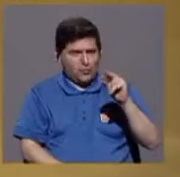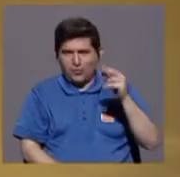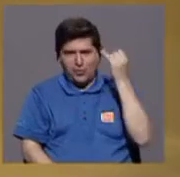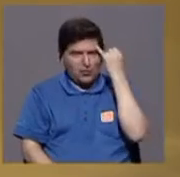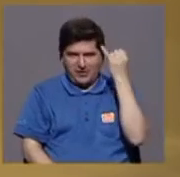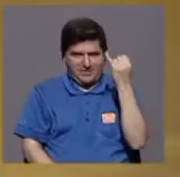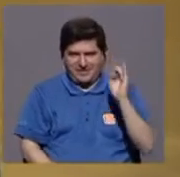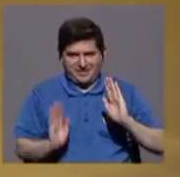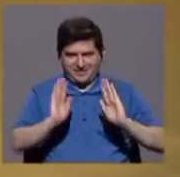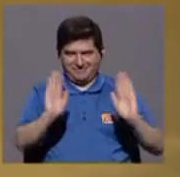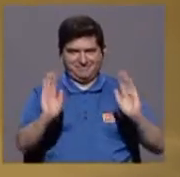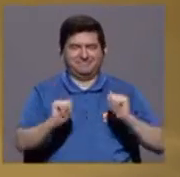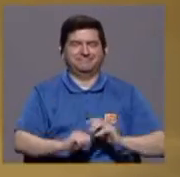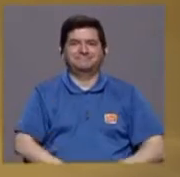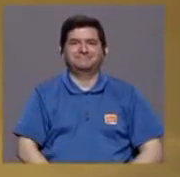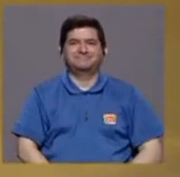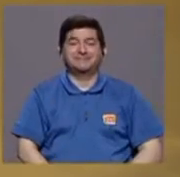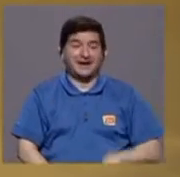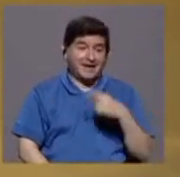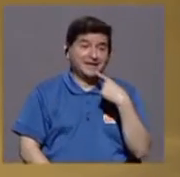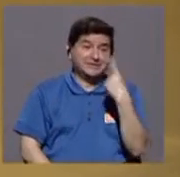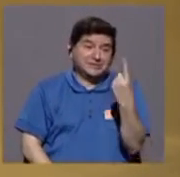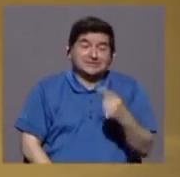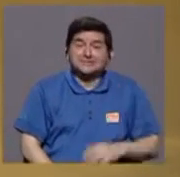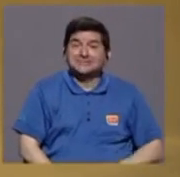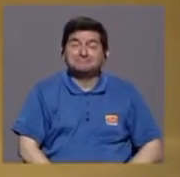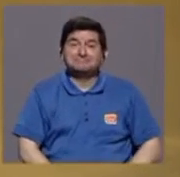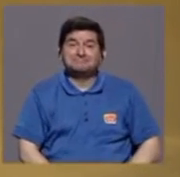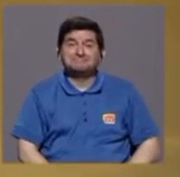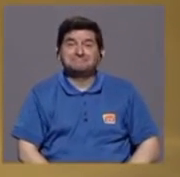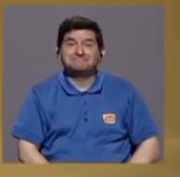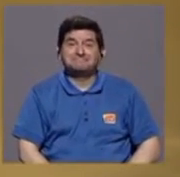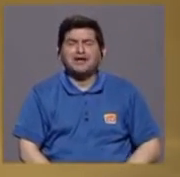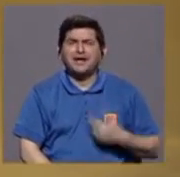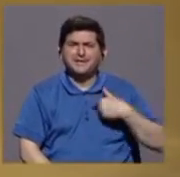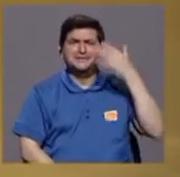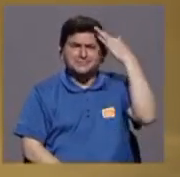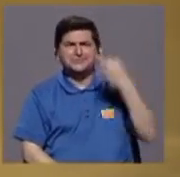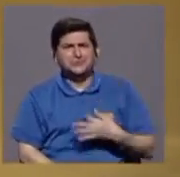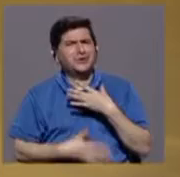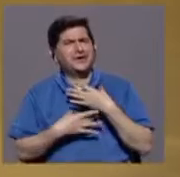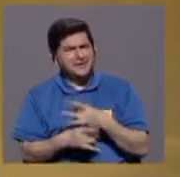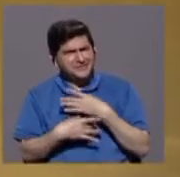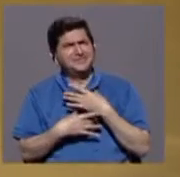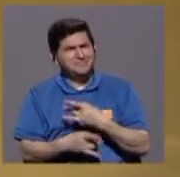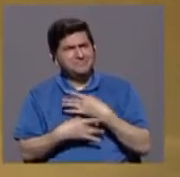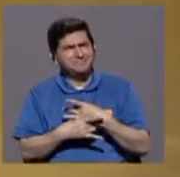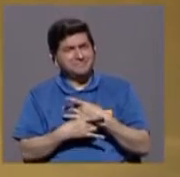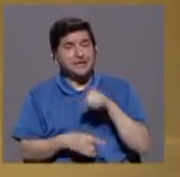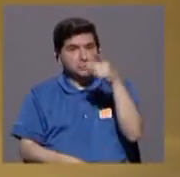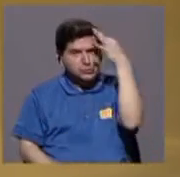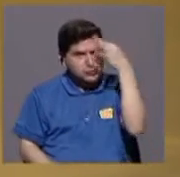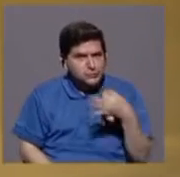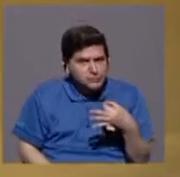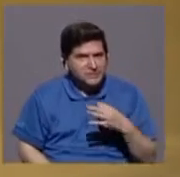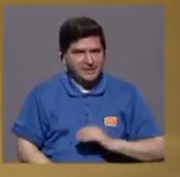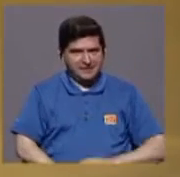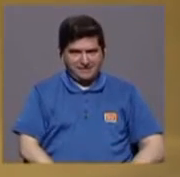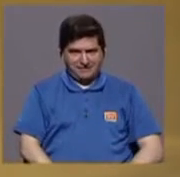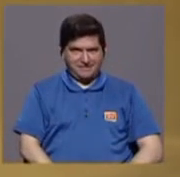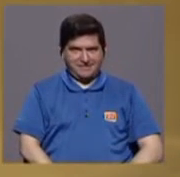otro tema, pero eso fue lo que dijo. Claro. Y me parece muy interesante. Si le parece, don